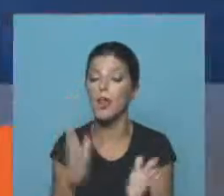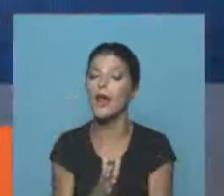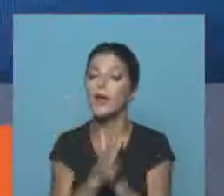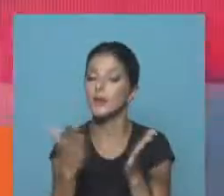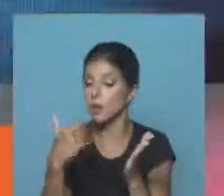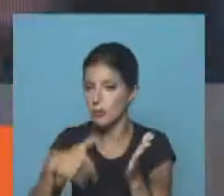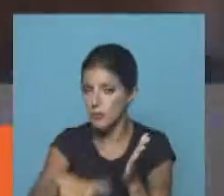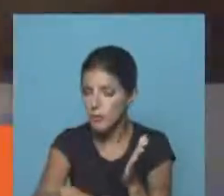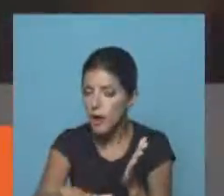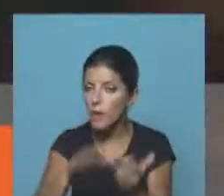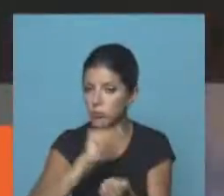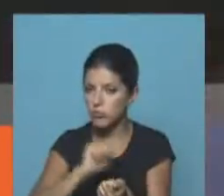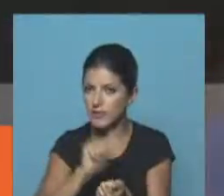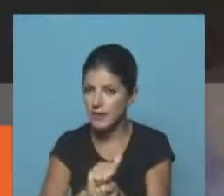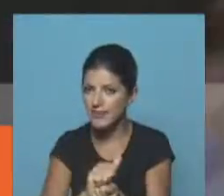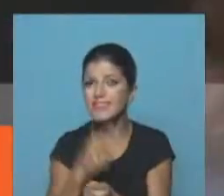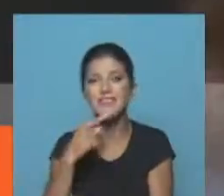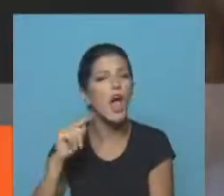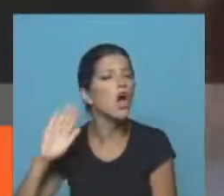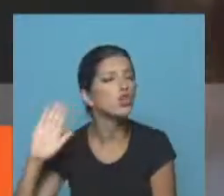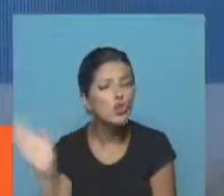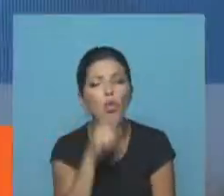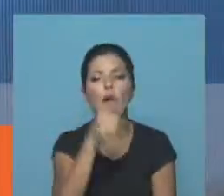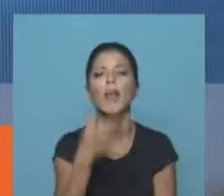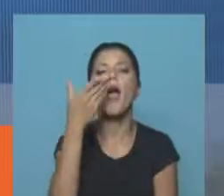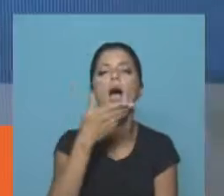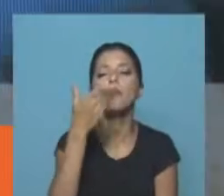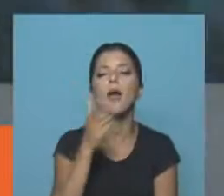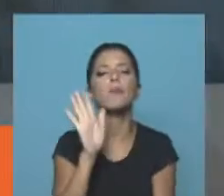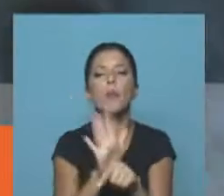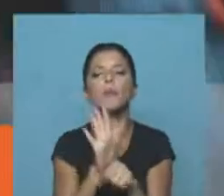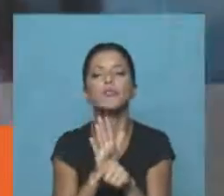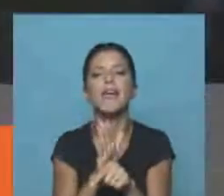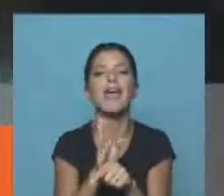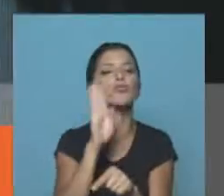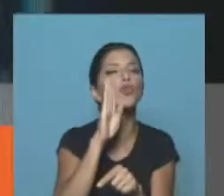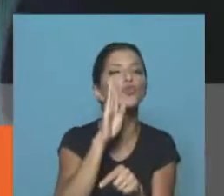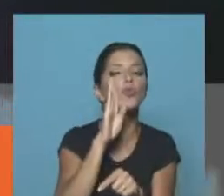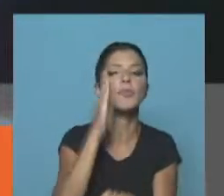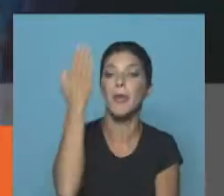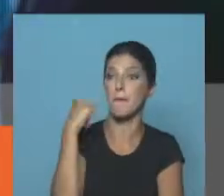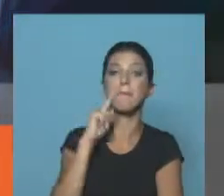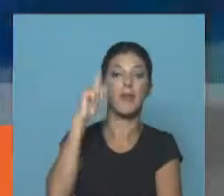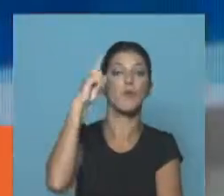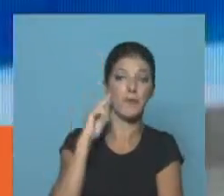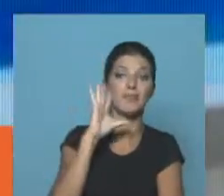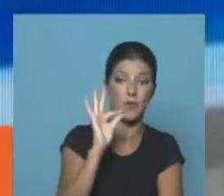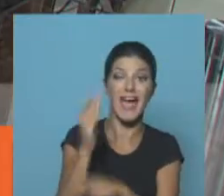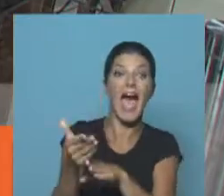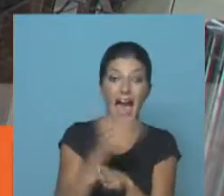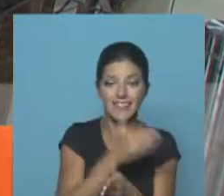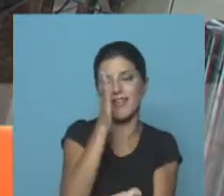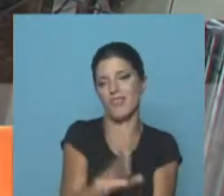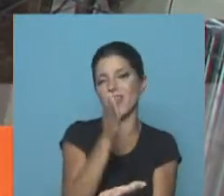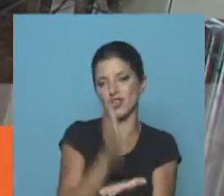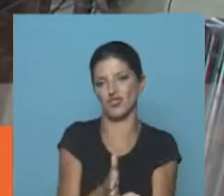próxima aparición que justamente decía que todo lo que Trump señala es como la Estados Unidos de los 50, prederechos civiles. Antes de